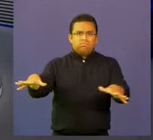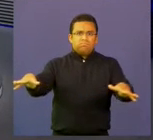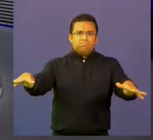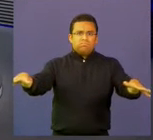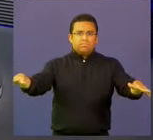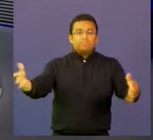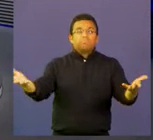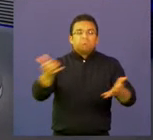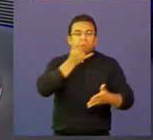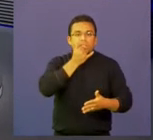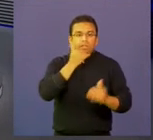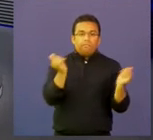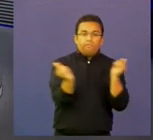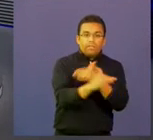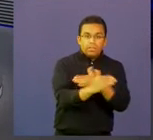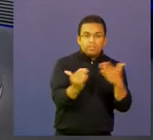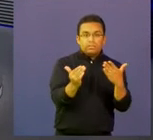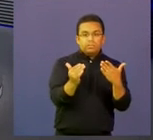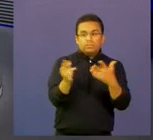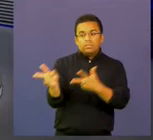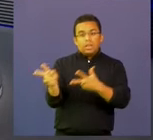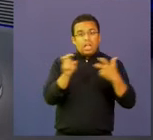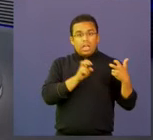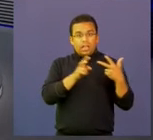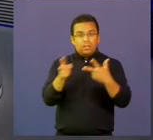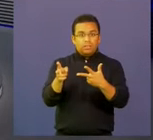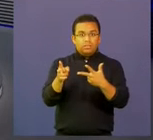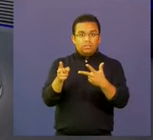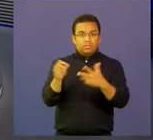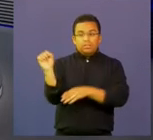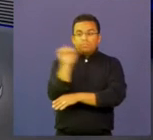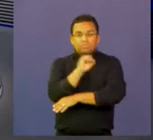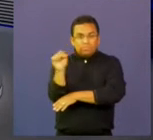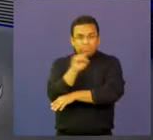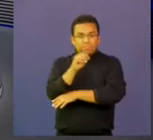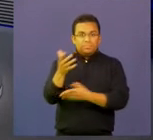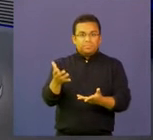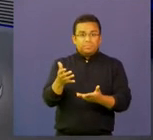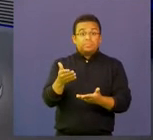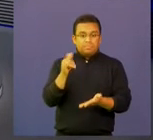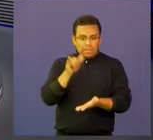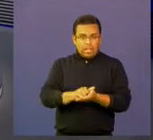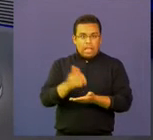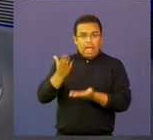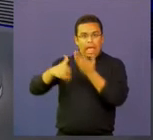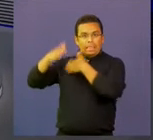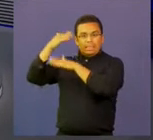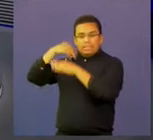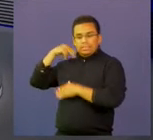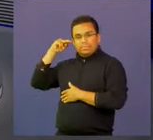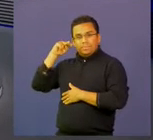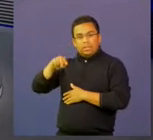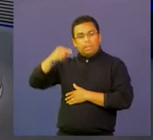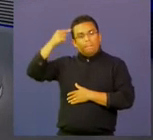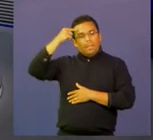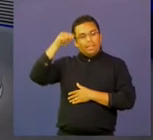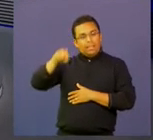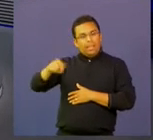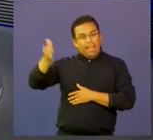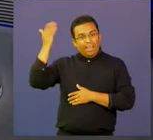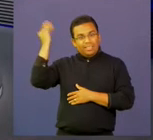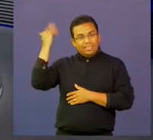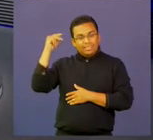vías, hay carros, hay puentes. Y eso era lo que se dieron cuenta en ese tiempo los pensadores de ese tiempo, que